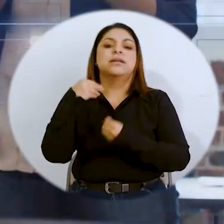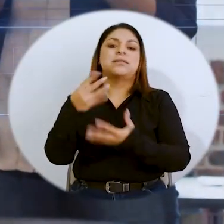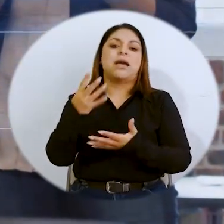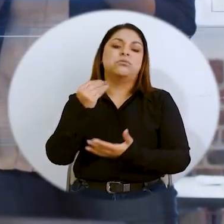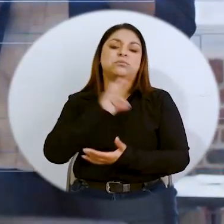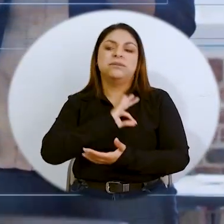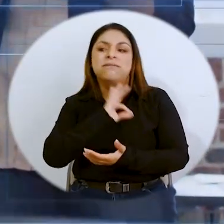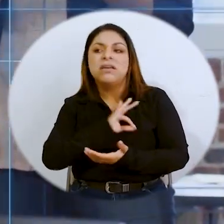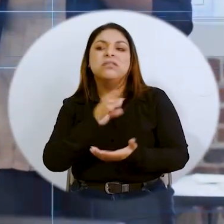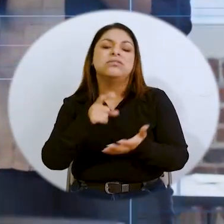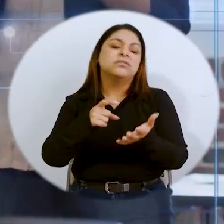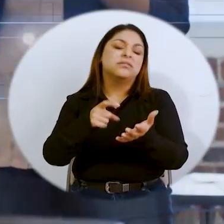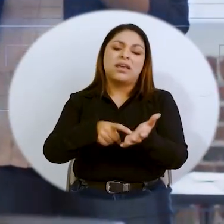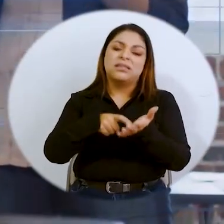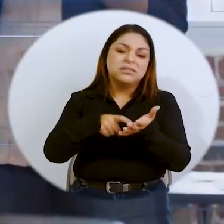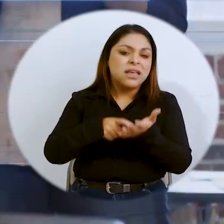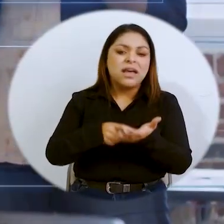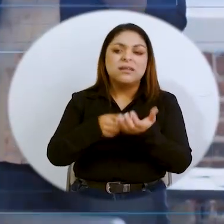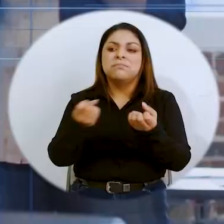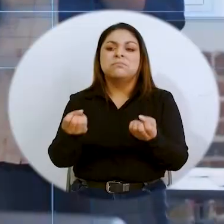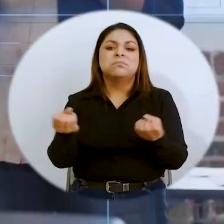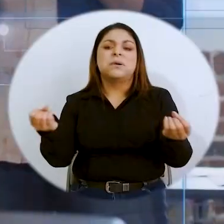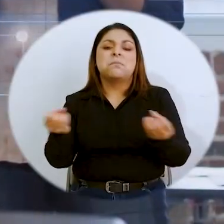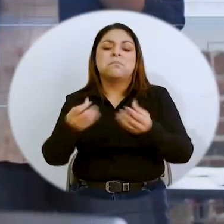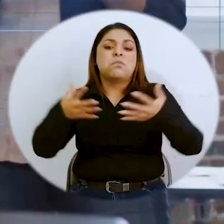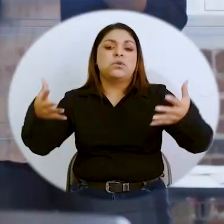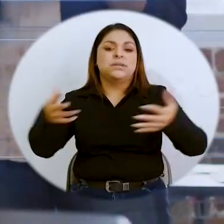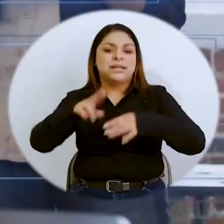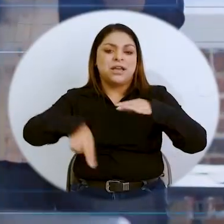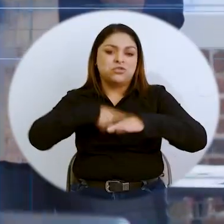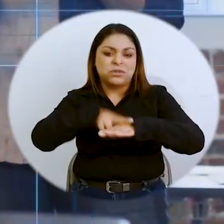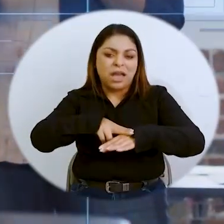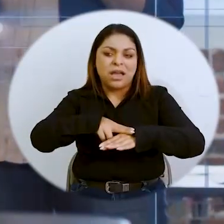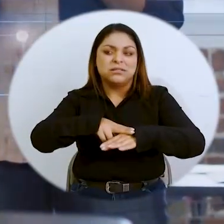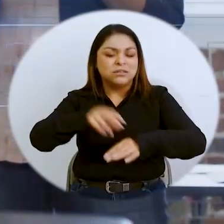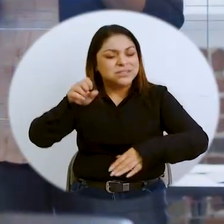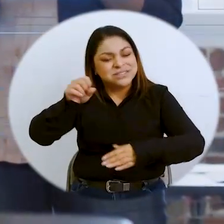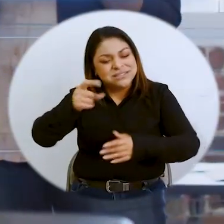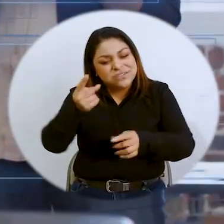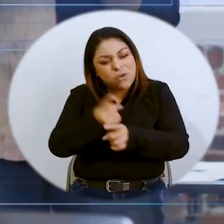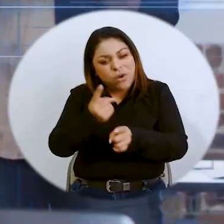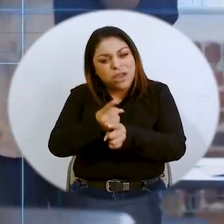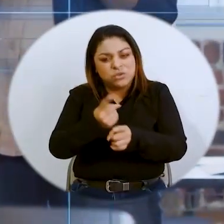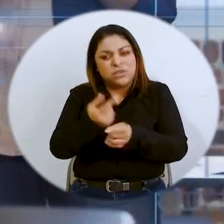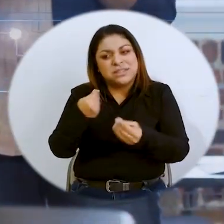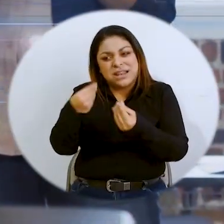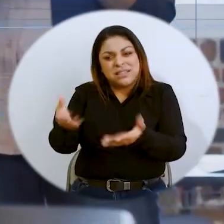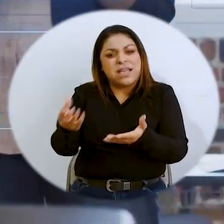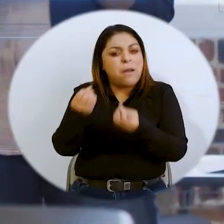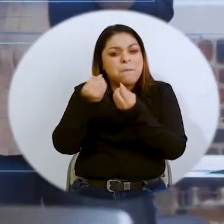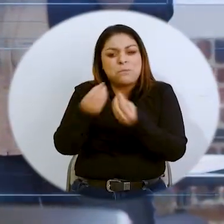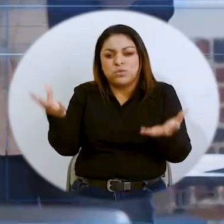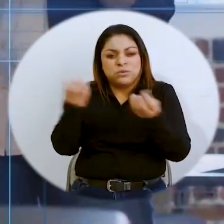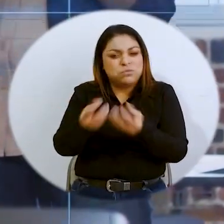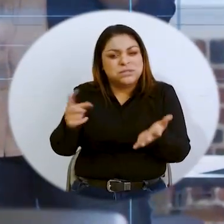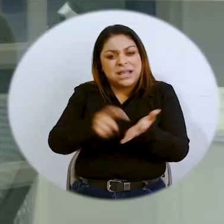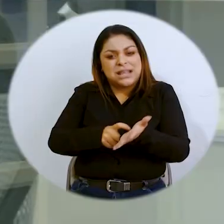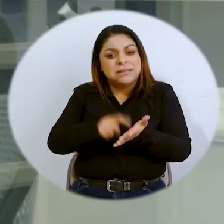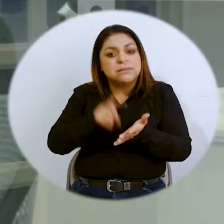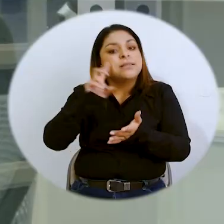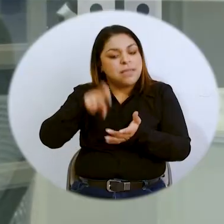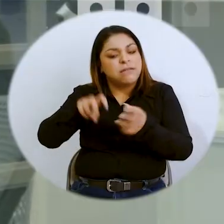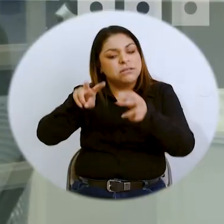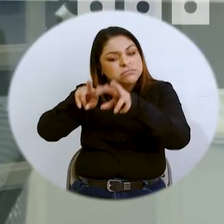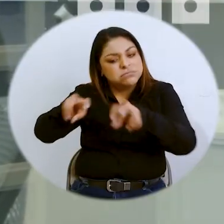muchos beneficios y garantías a las multinacionales, etcétera. No tengo que decir que no es cierto, sí es cierto, se le están dando muchas